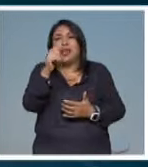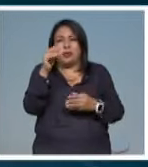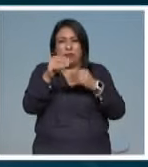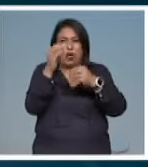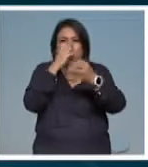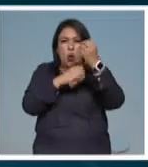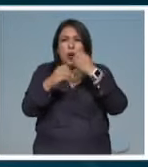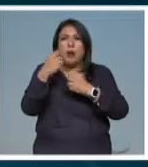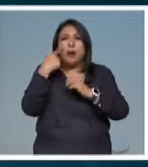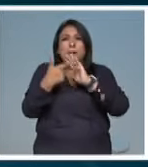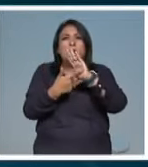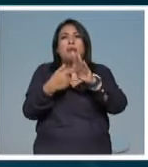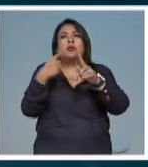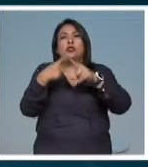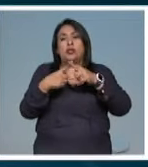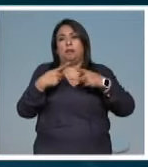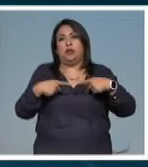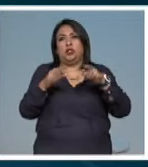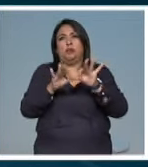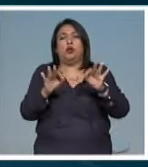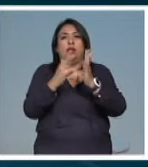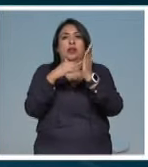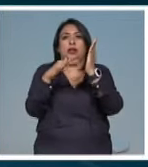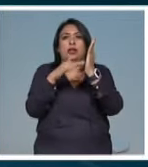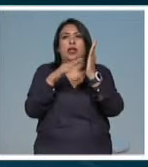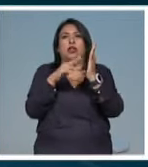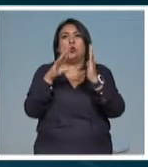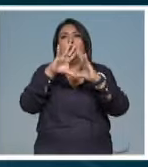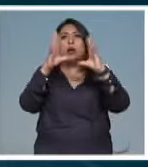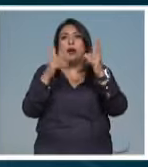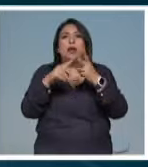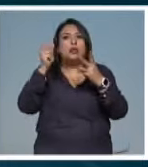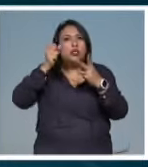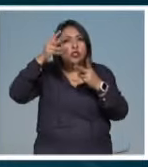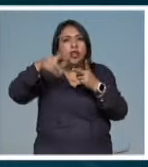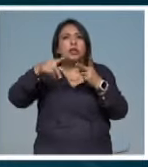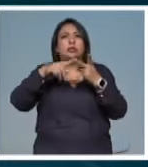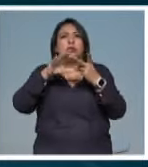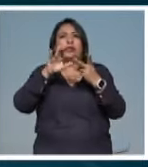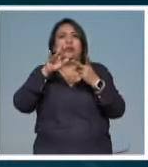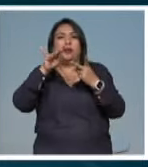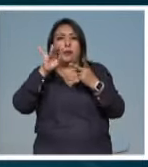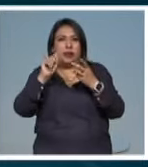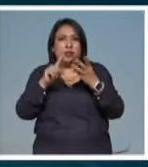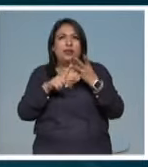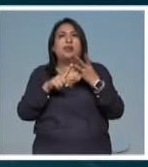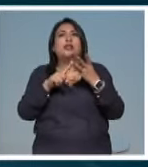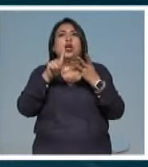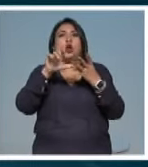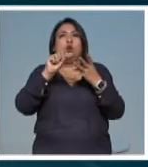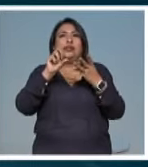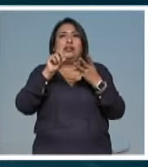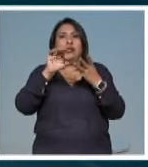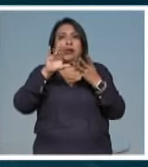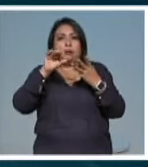al presente a connotadas figuras de la literatura universal como William Shakespeare, Miguel de Cervantes Saavedra y Luis de